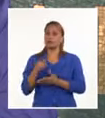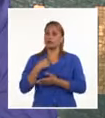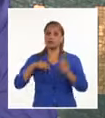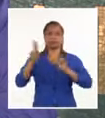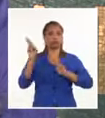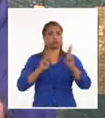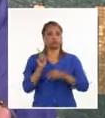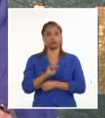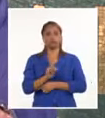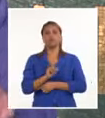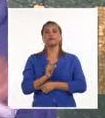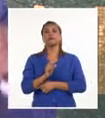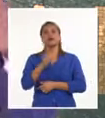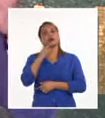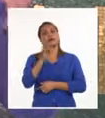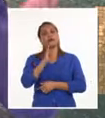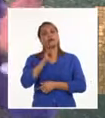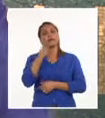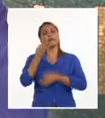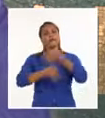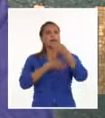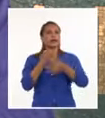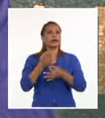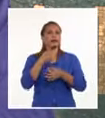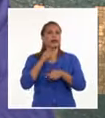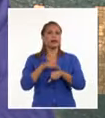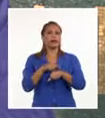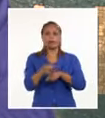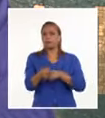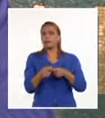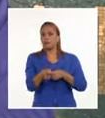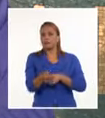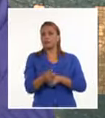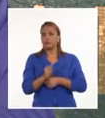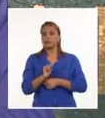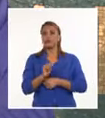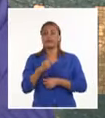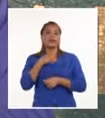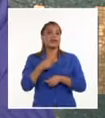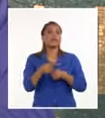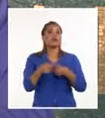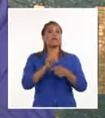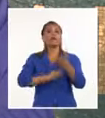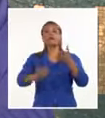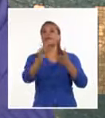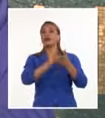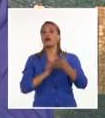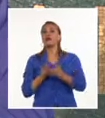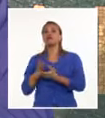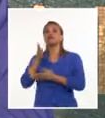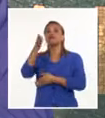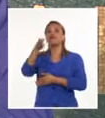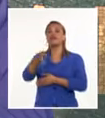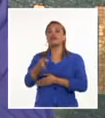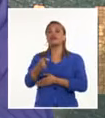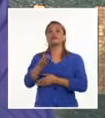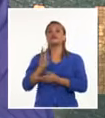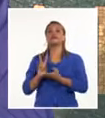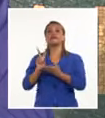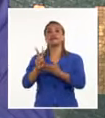permito también poner su conocimiento que en breve tengo planificada una visita a Siria.